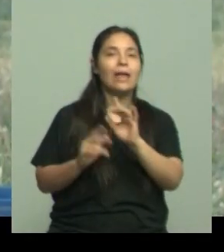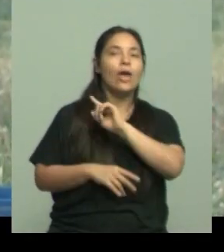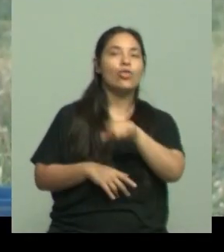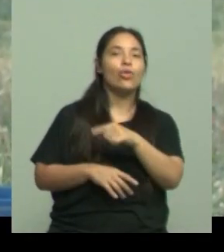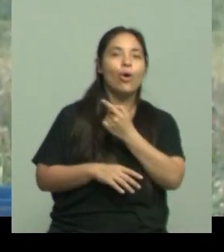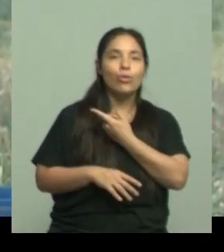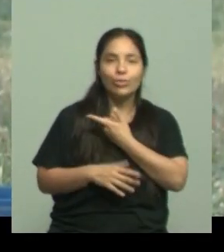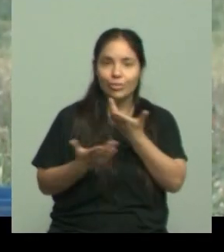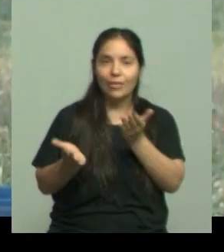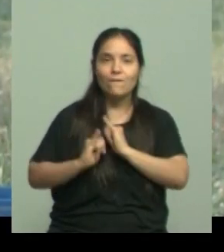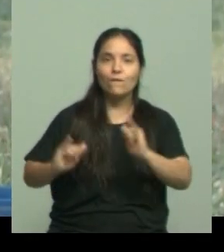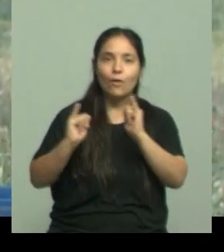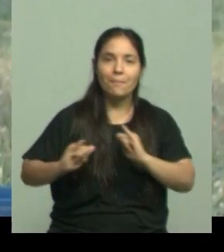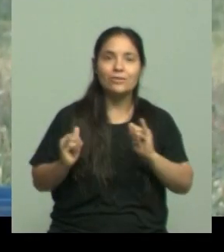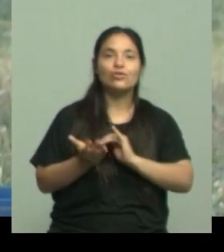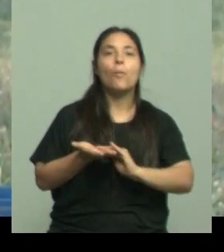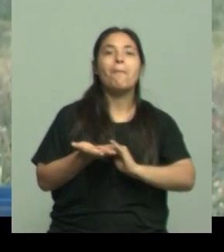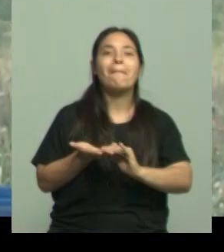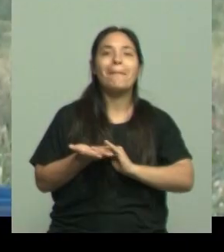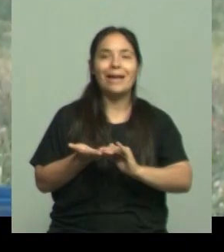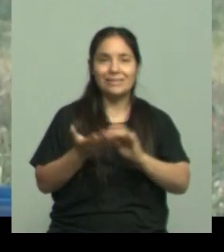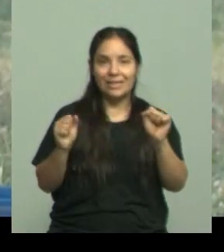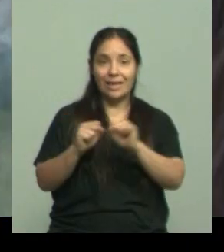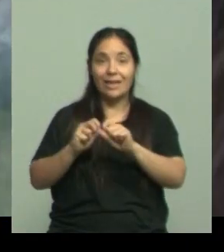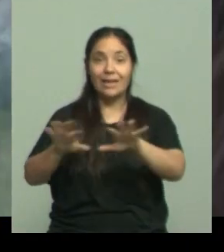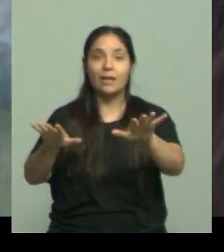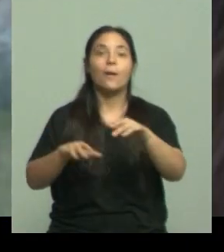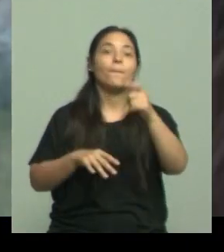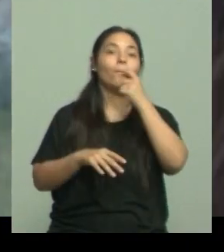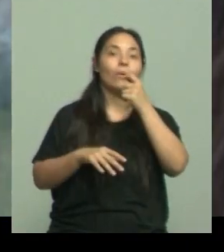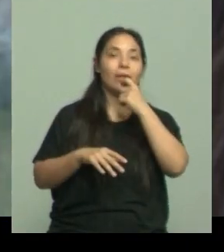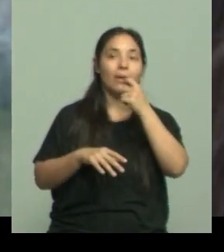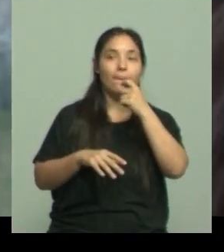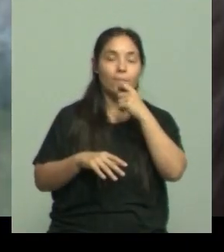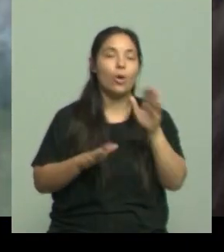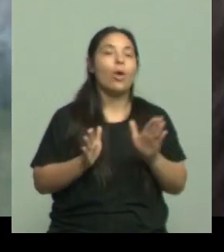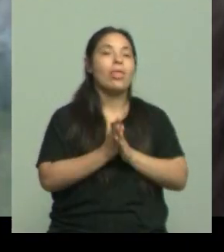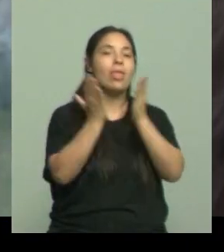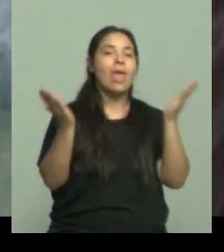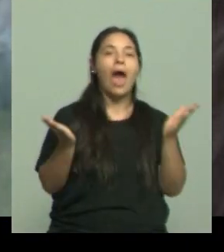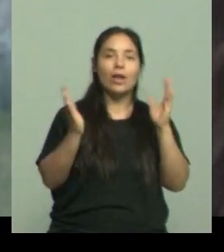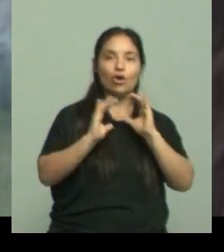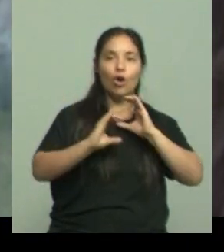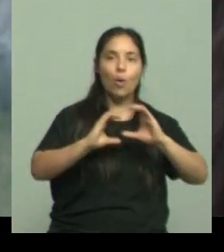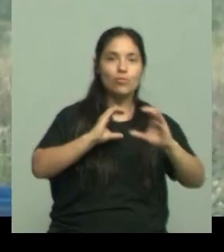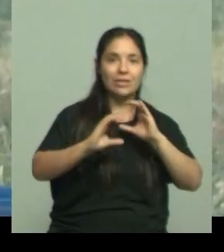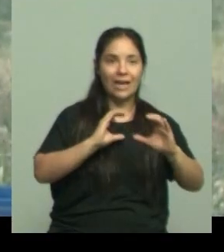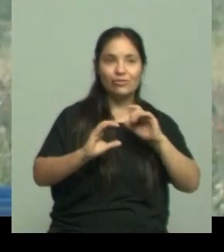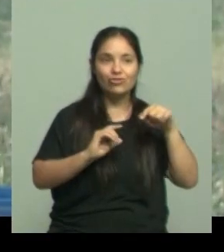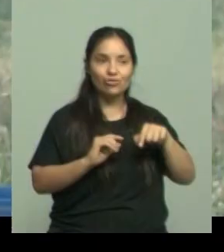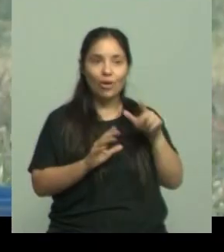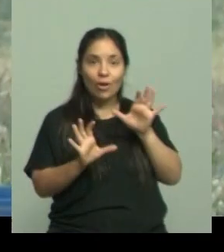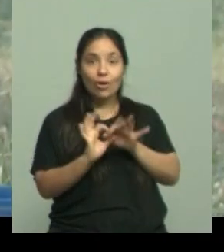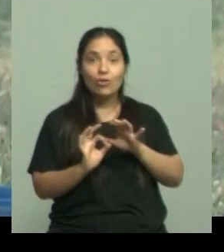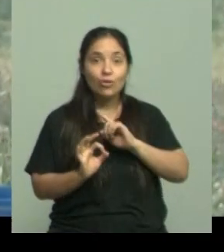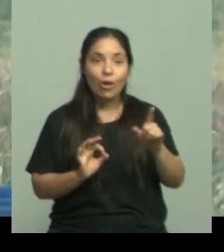son fuentes informativas confiables las redes sociales si no te remiten a un medio de comunicación. Pero eso lo sabes vos